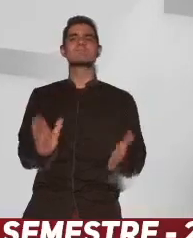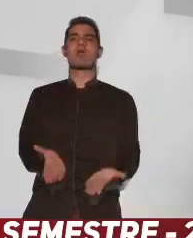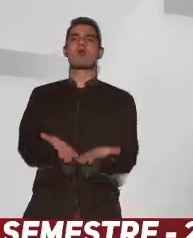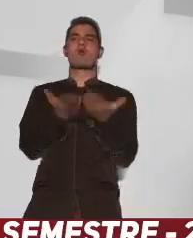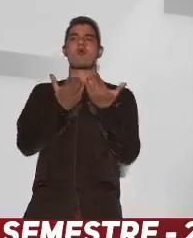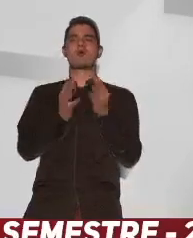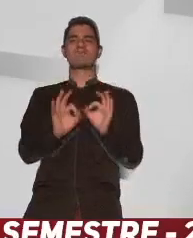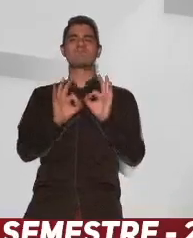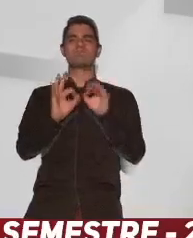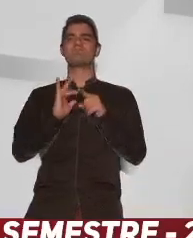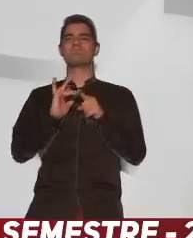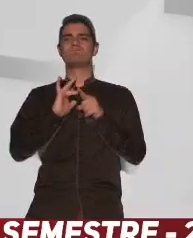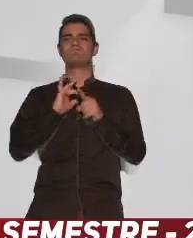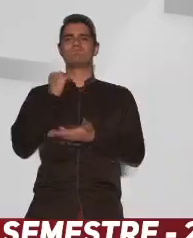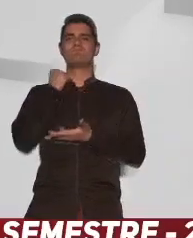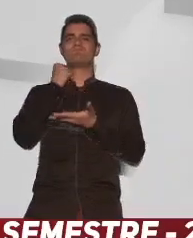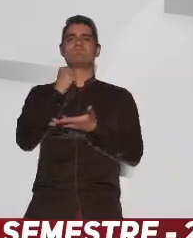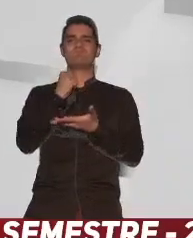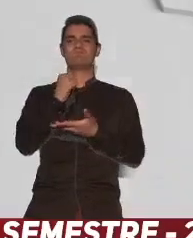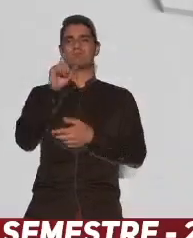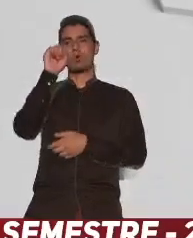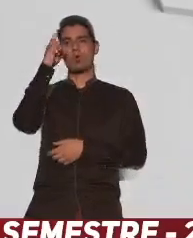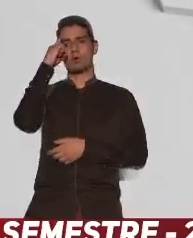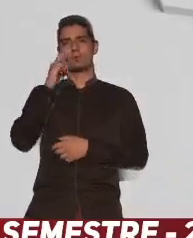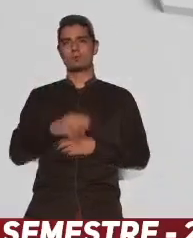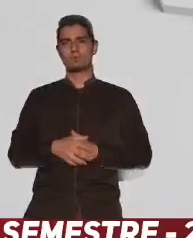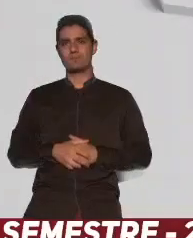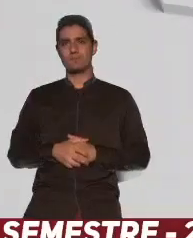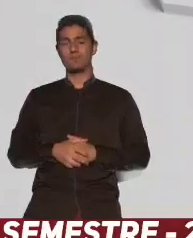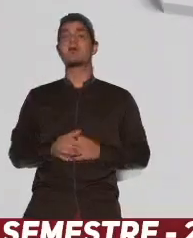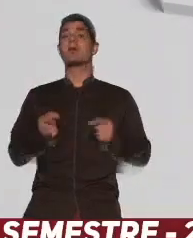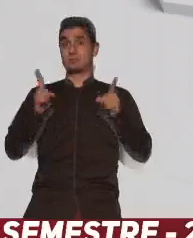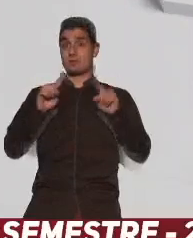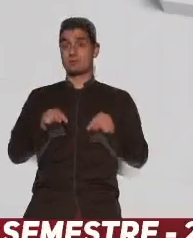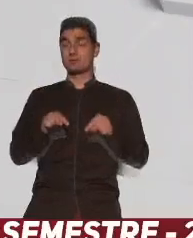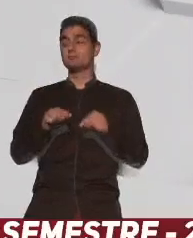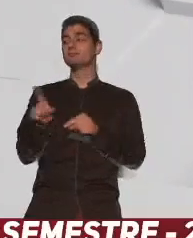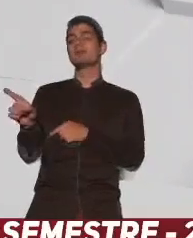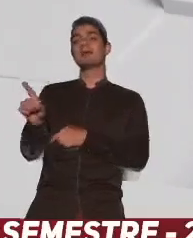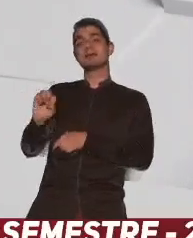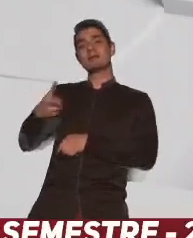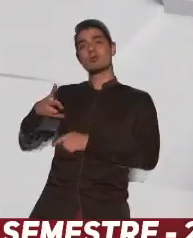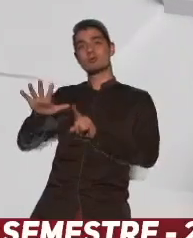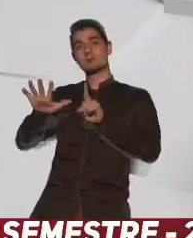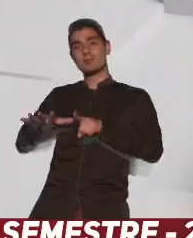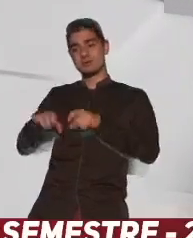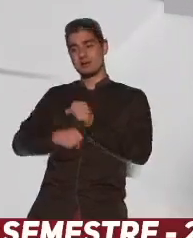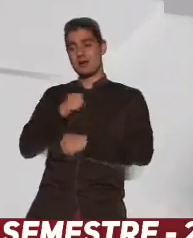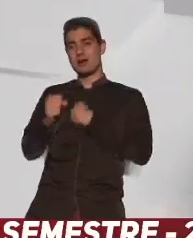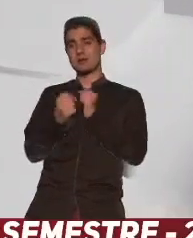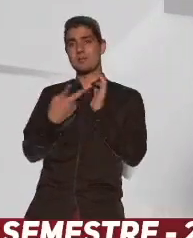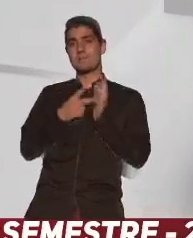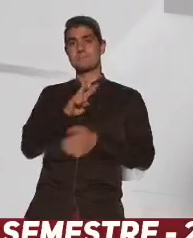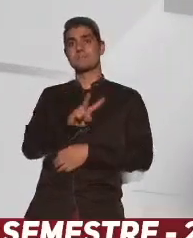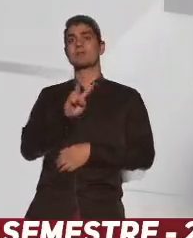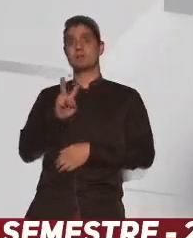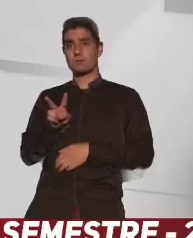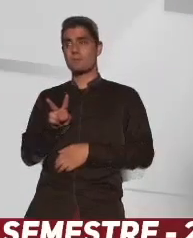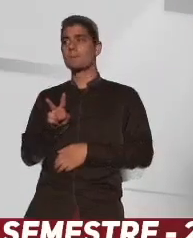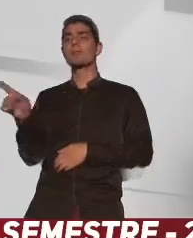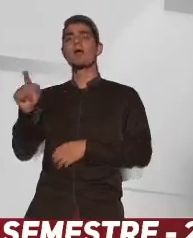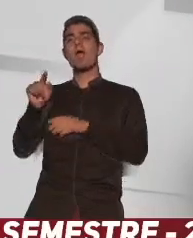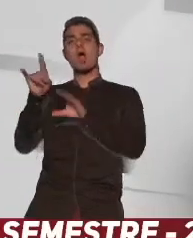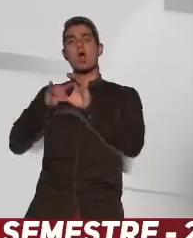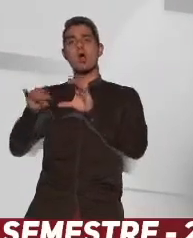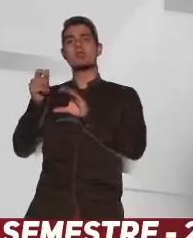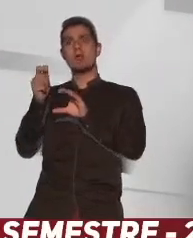los recursos públicos. Además, durante el segundo semestre del año 2022, la Contraloría General de la